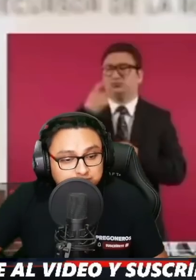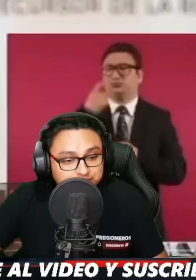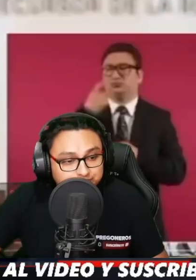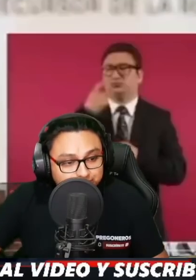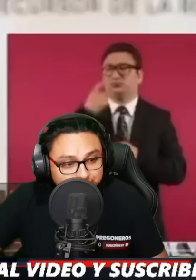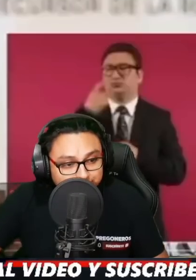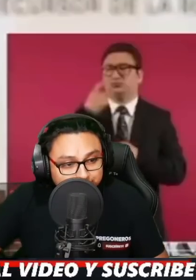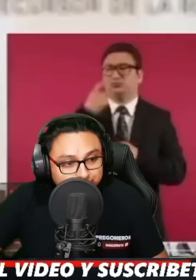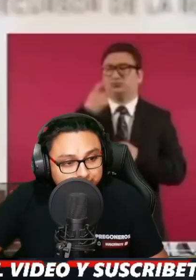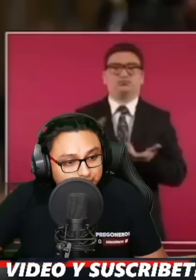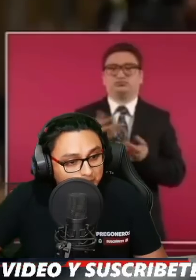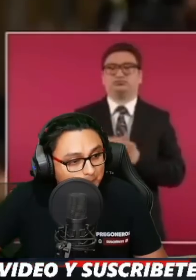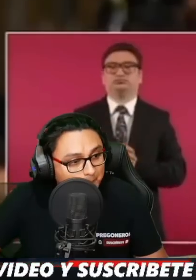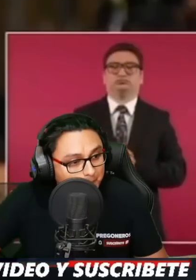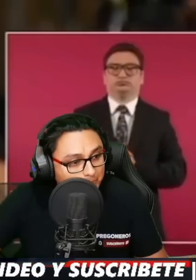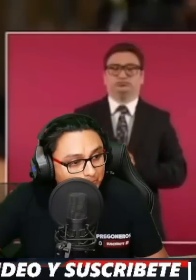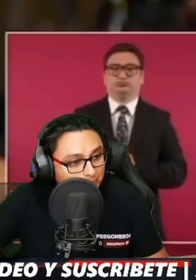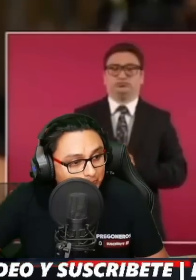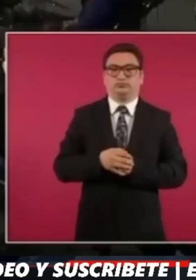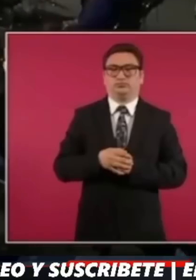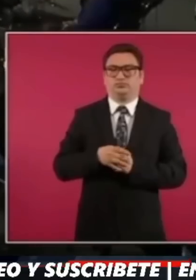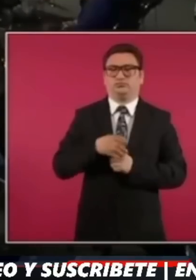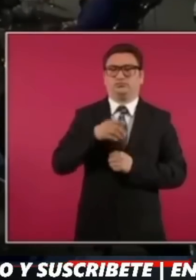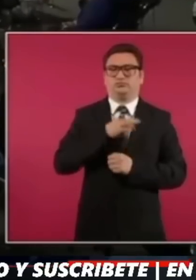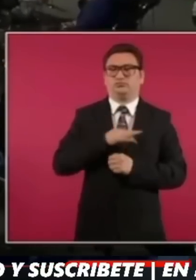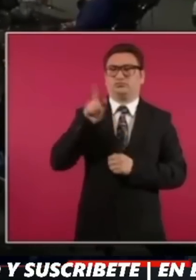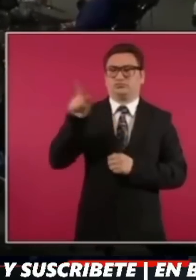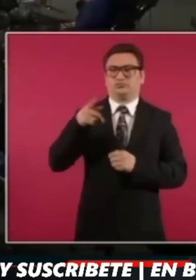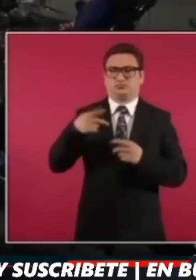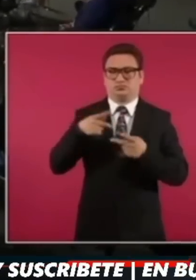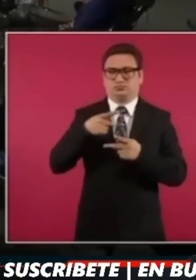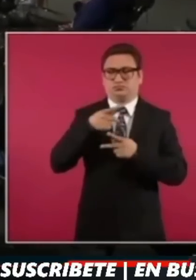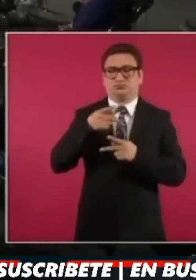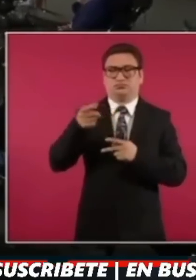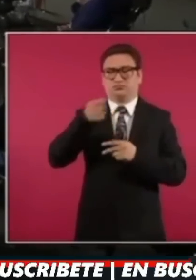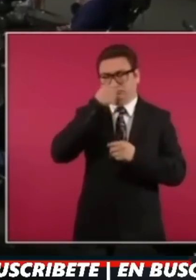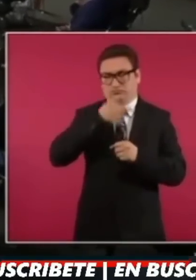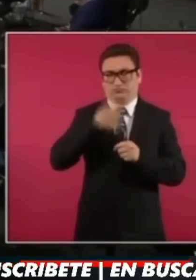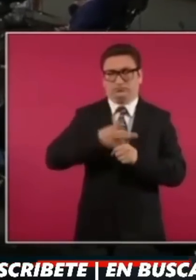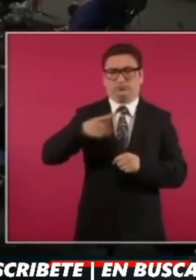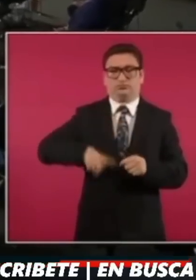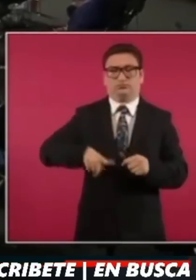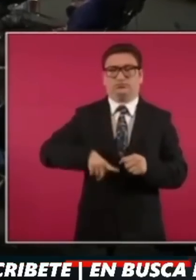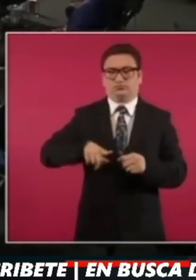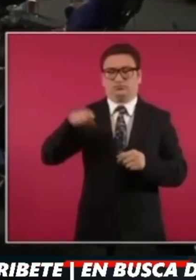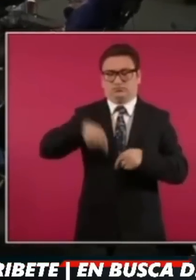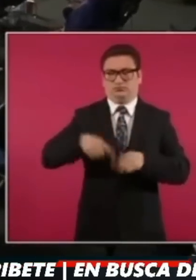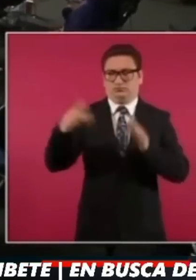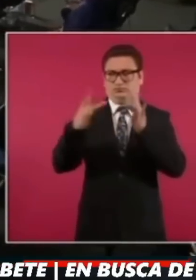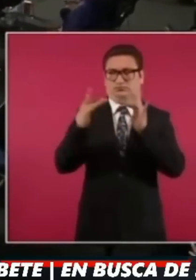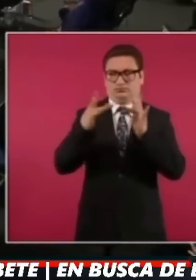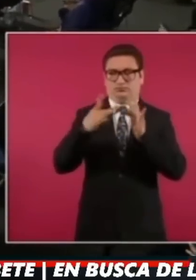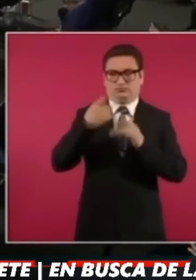escucharlo. Pues que platique con el secretario de Gobernación. Le voy a